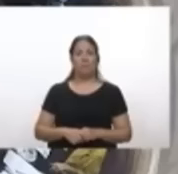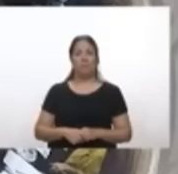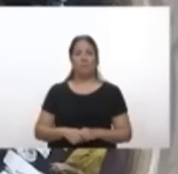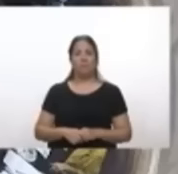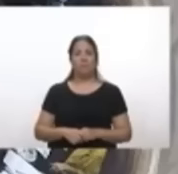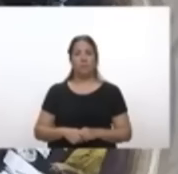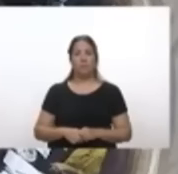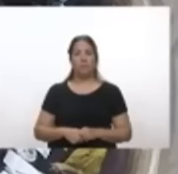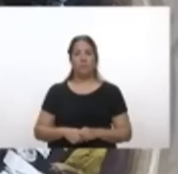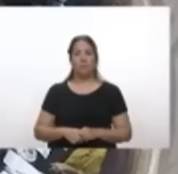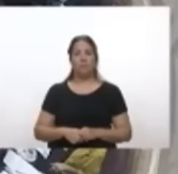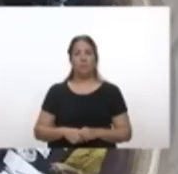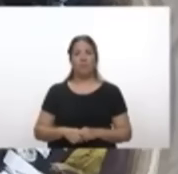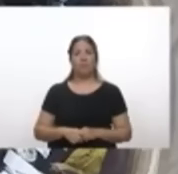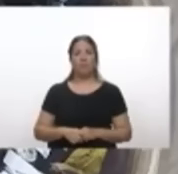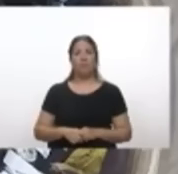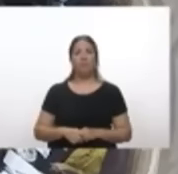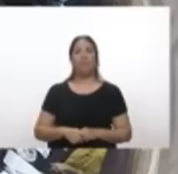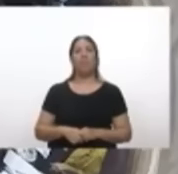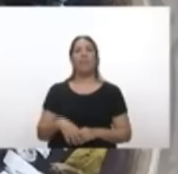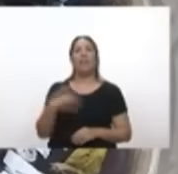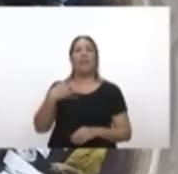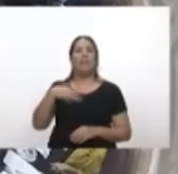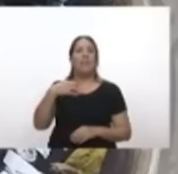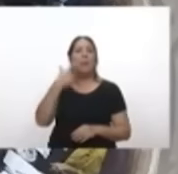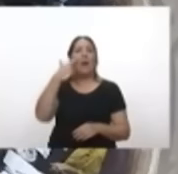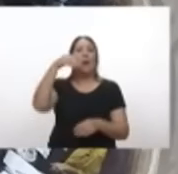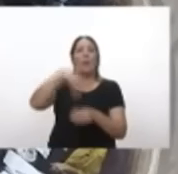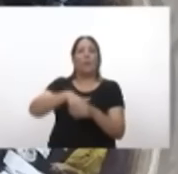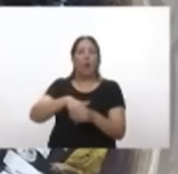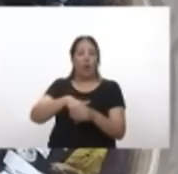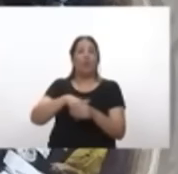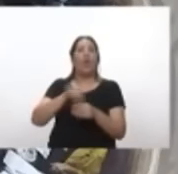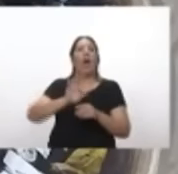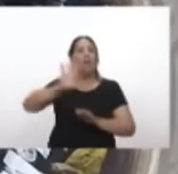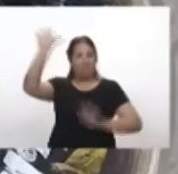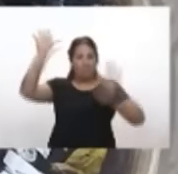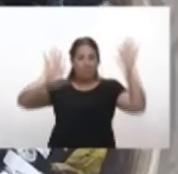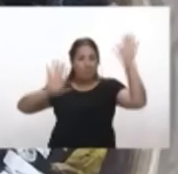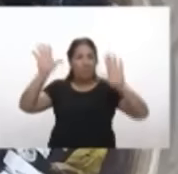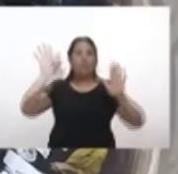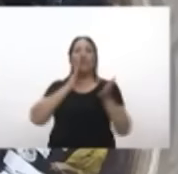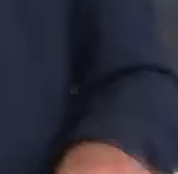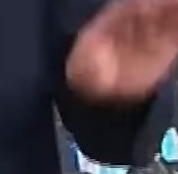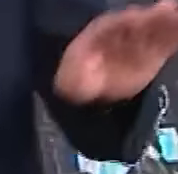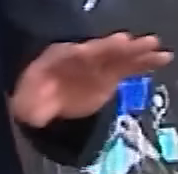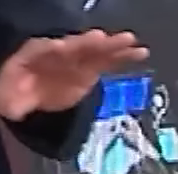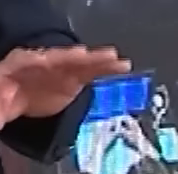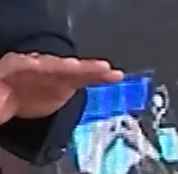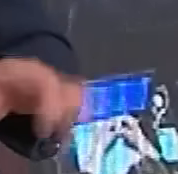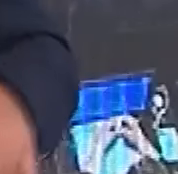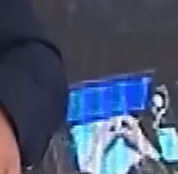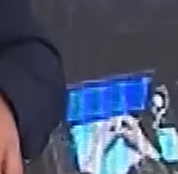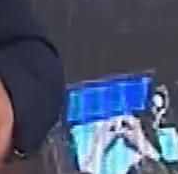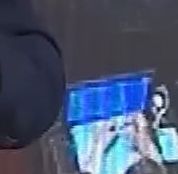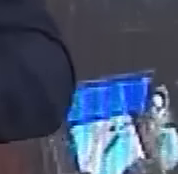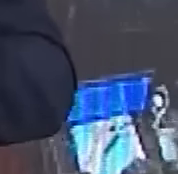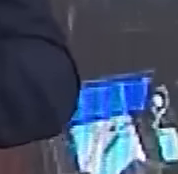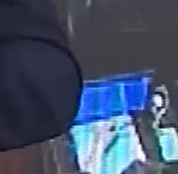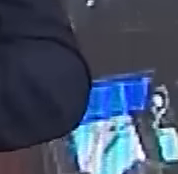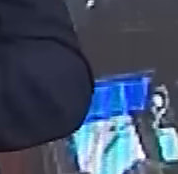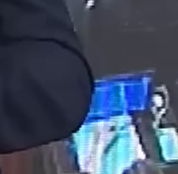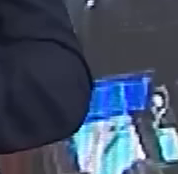que Lustó sale a poner la cara. Lustó sale a poner la cara. Lustó sería el que levantó la mano a Talabragueta, que dijo... Sí,